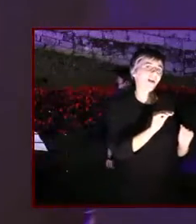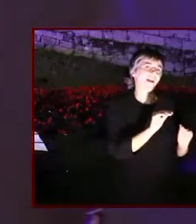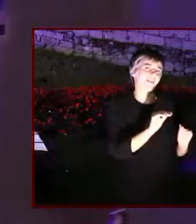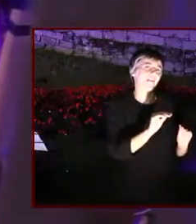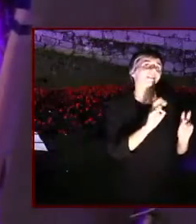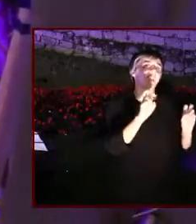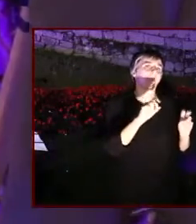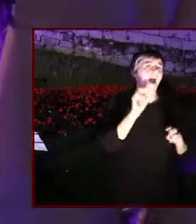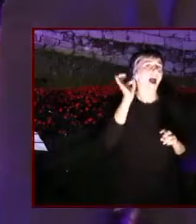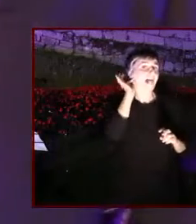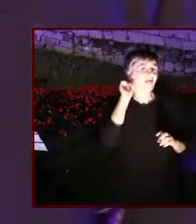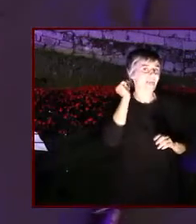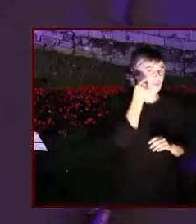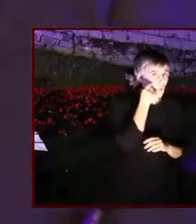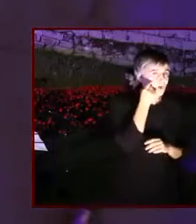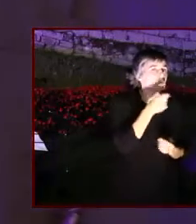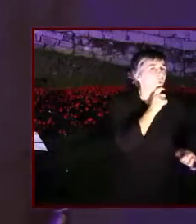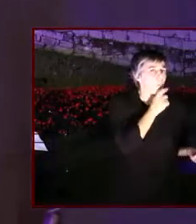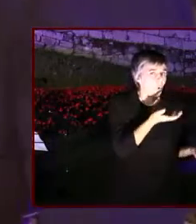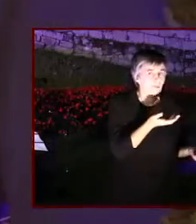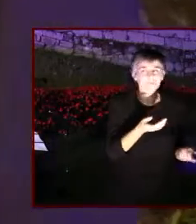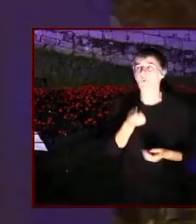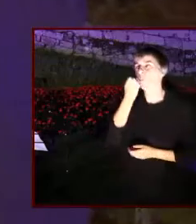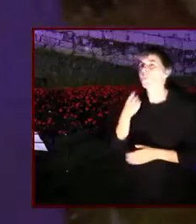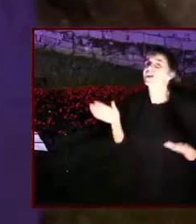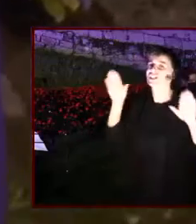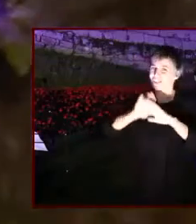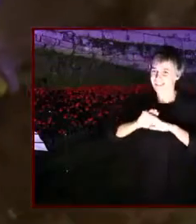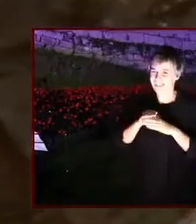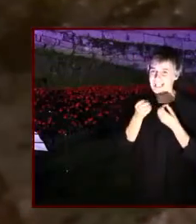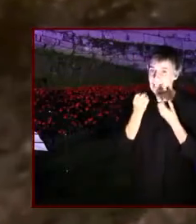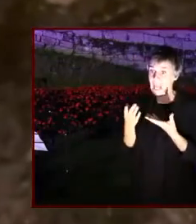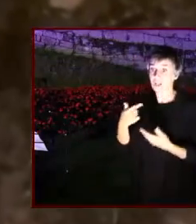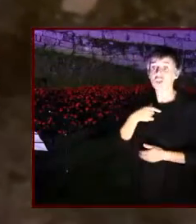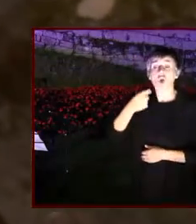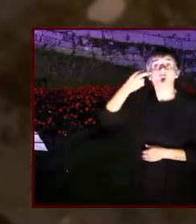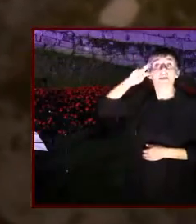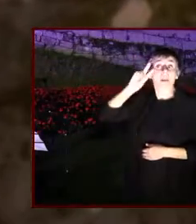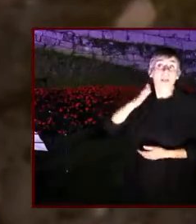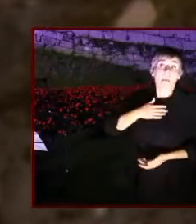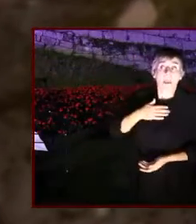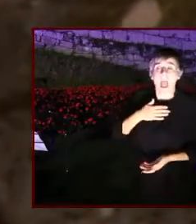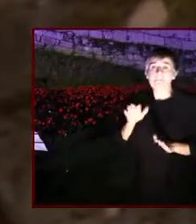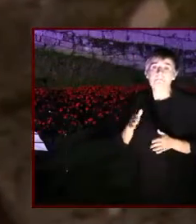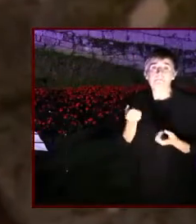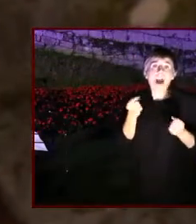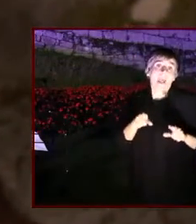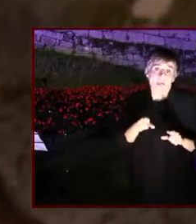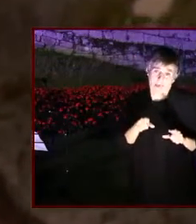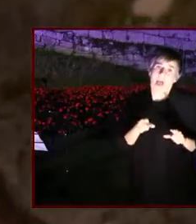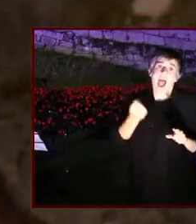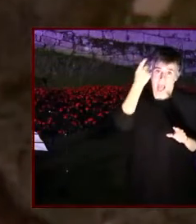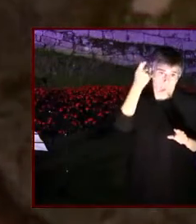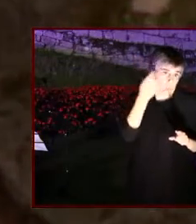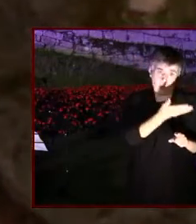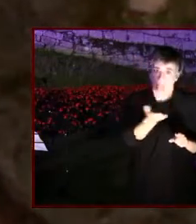Descubreas. Boas noites, que tal? Pois a miña experiencia é moi parecida á delas. Porque